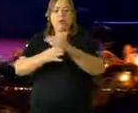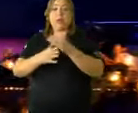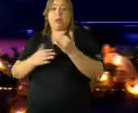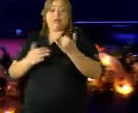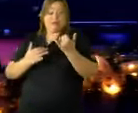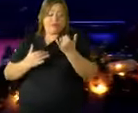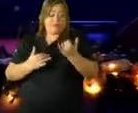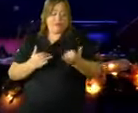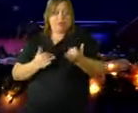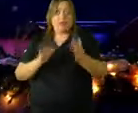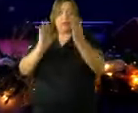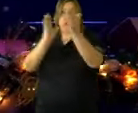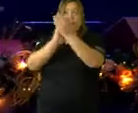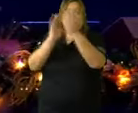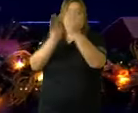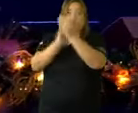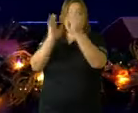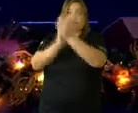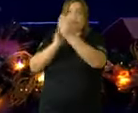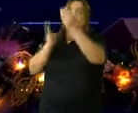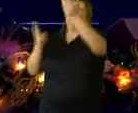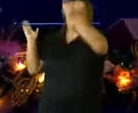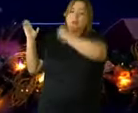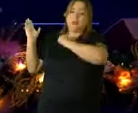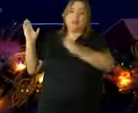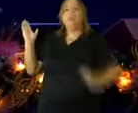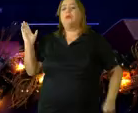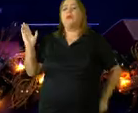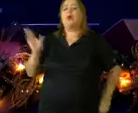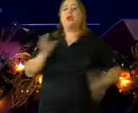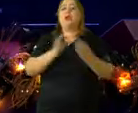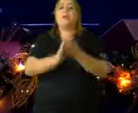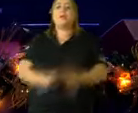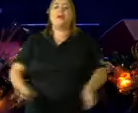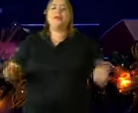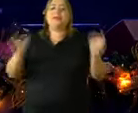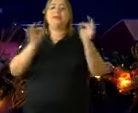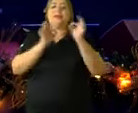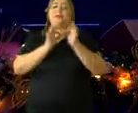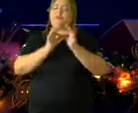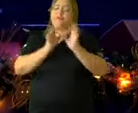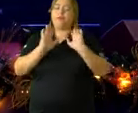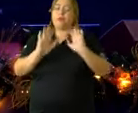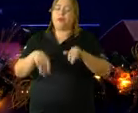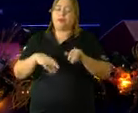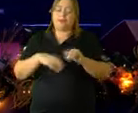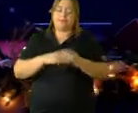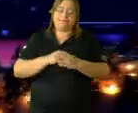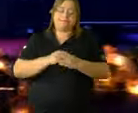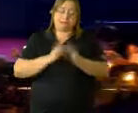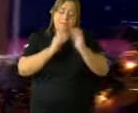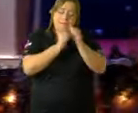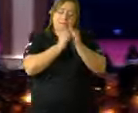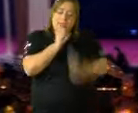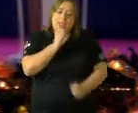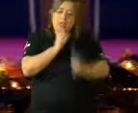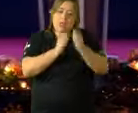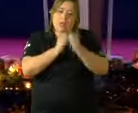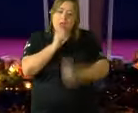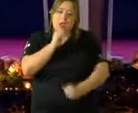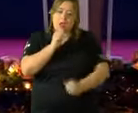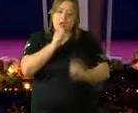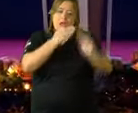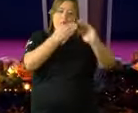al Señor. Es lo más importante, pero qué triste que hay un pueblo que ya